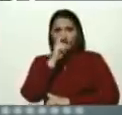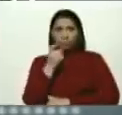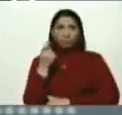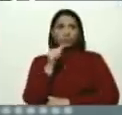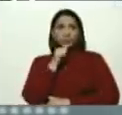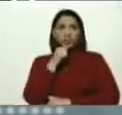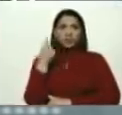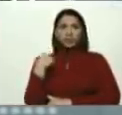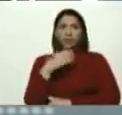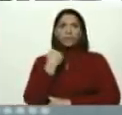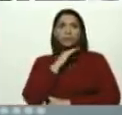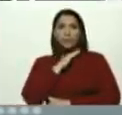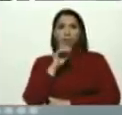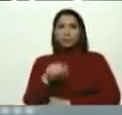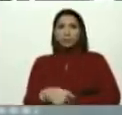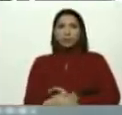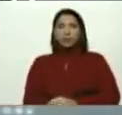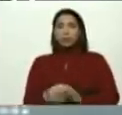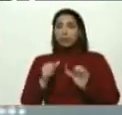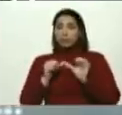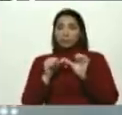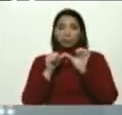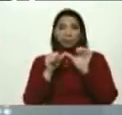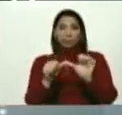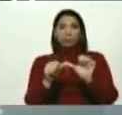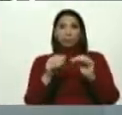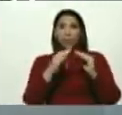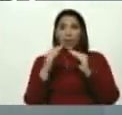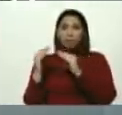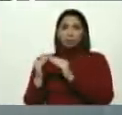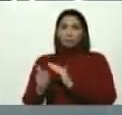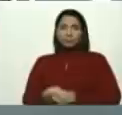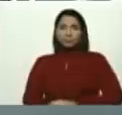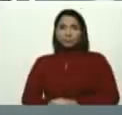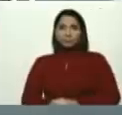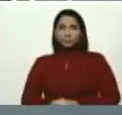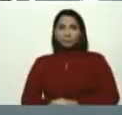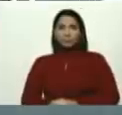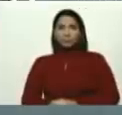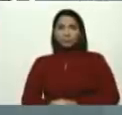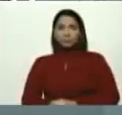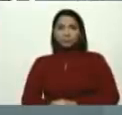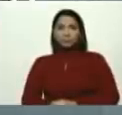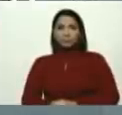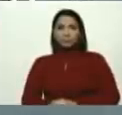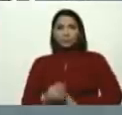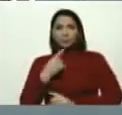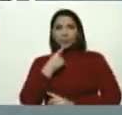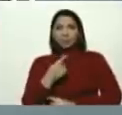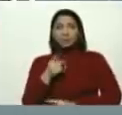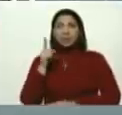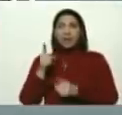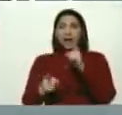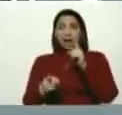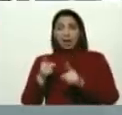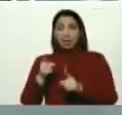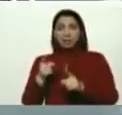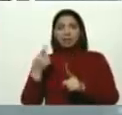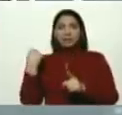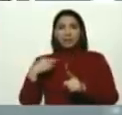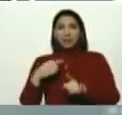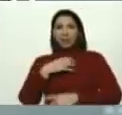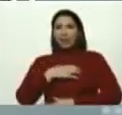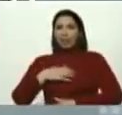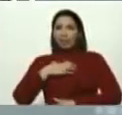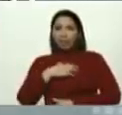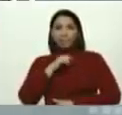Enfermedades crónicas también Correcto. Deben permanecer en casa. Y sobre todo, señalar que si alguien tiene síntomas,